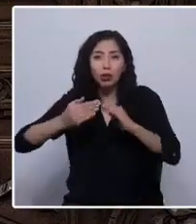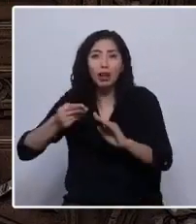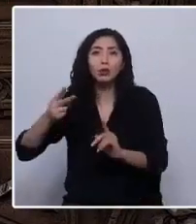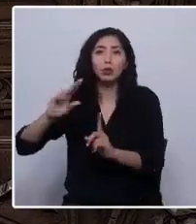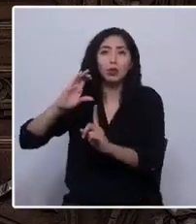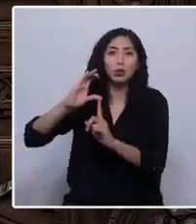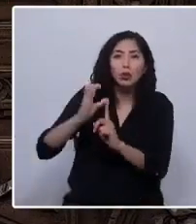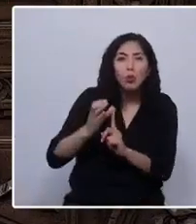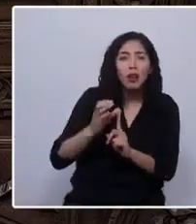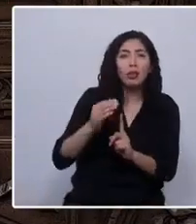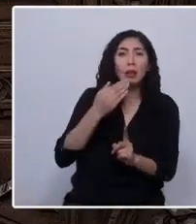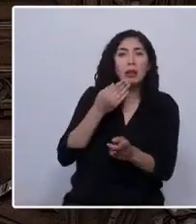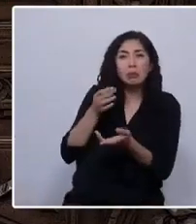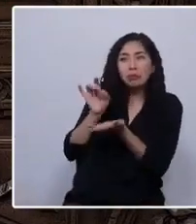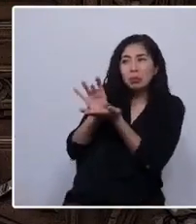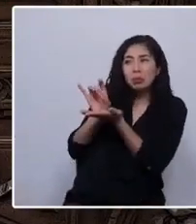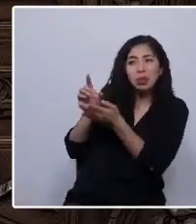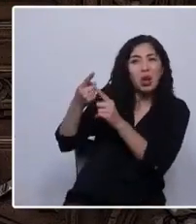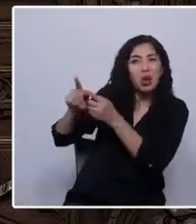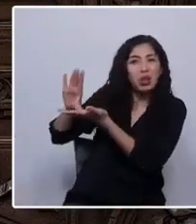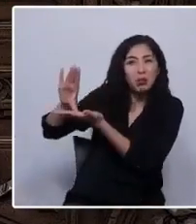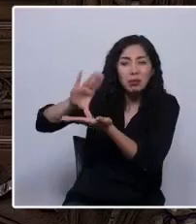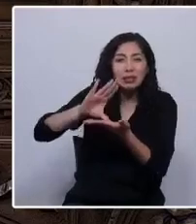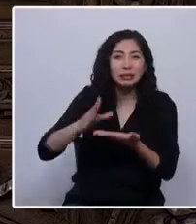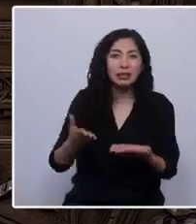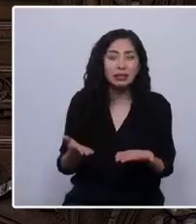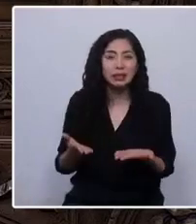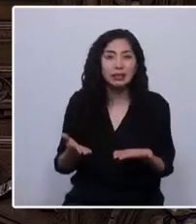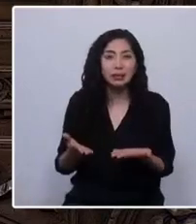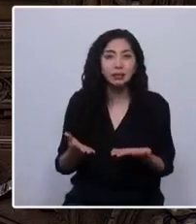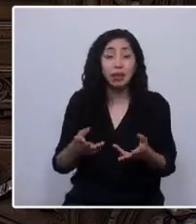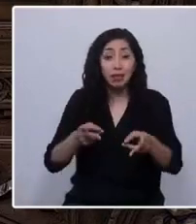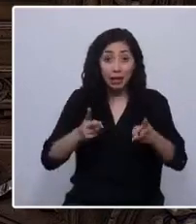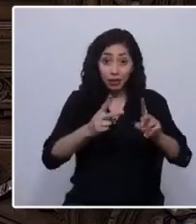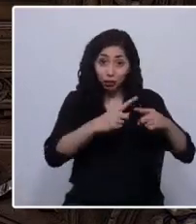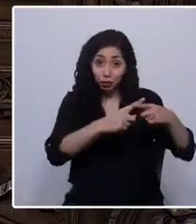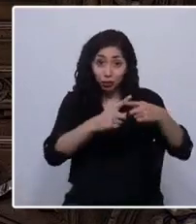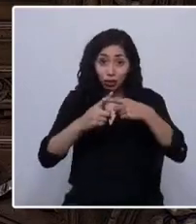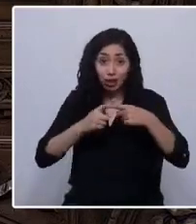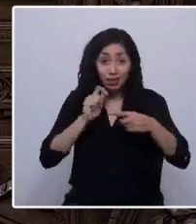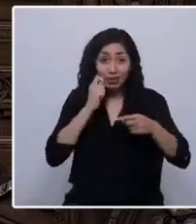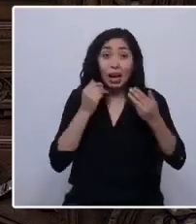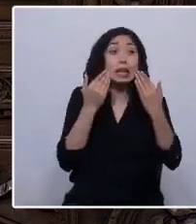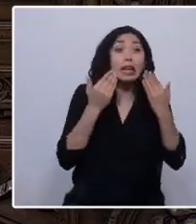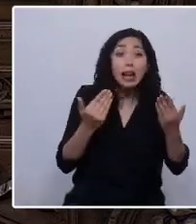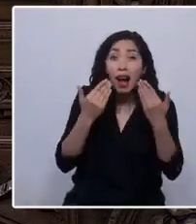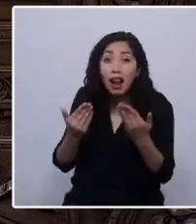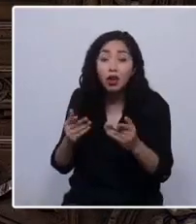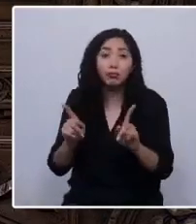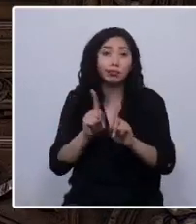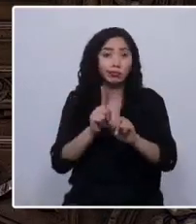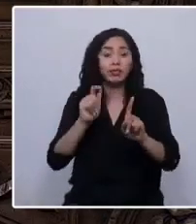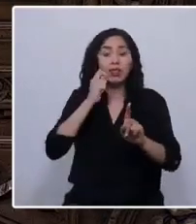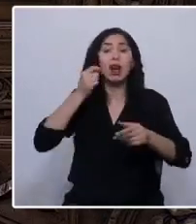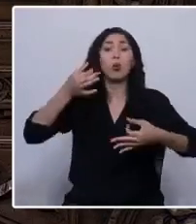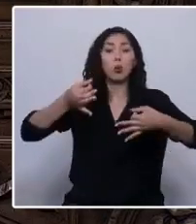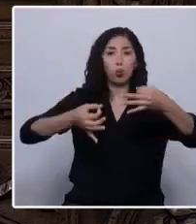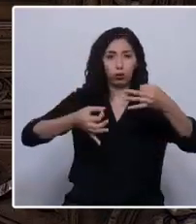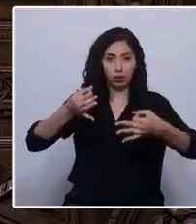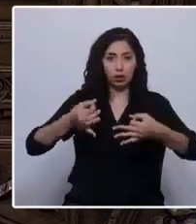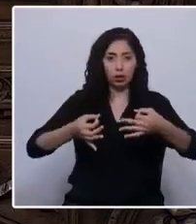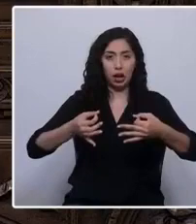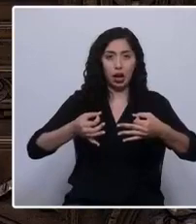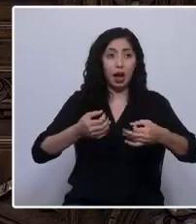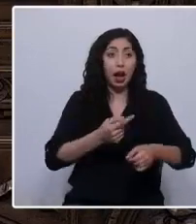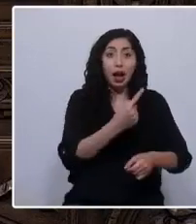exilio, desarraigados? Los derechos sociales no son un regalo, son justicia. Darle a cada quien lo